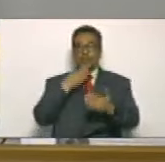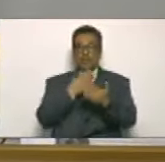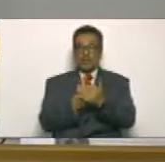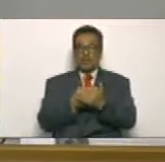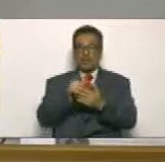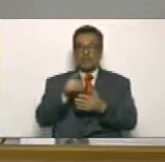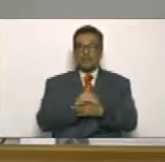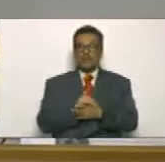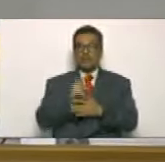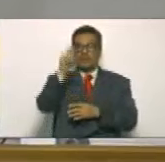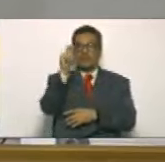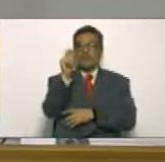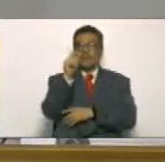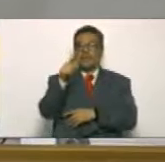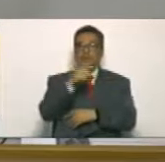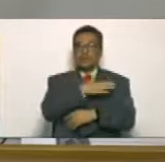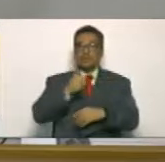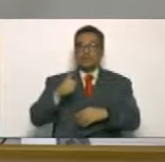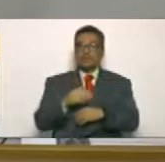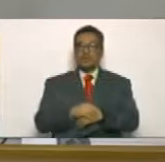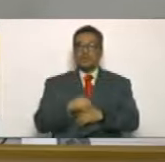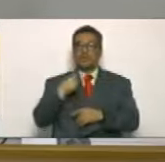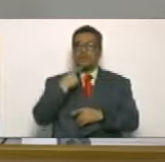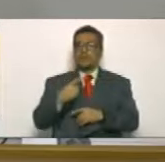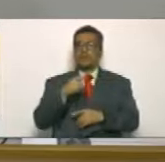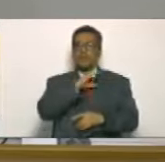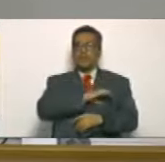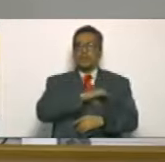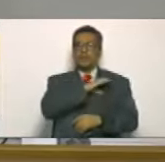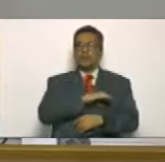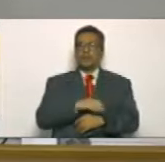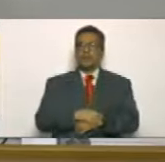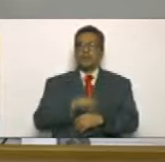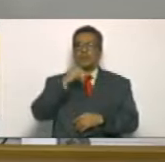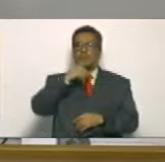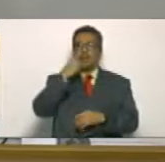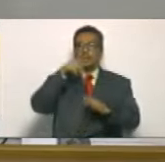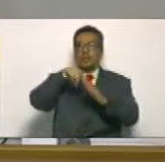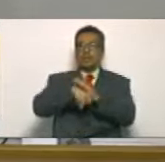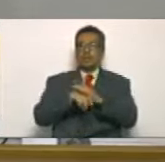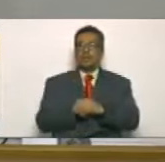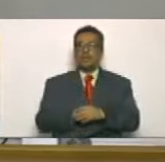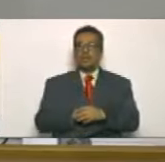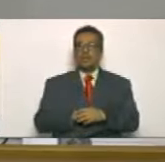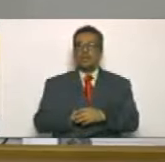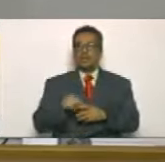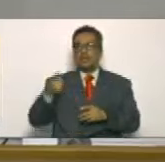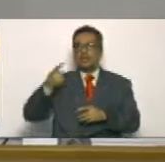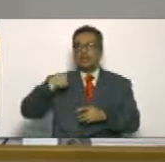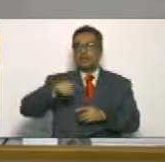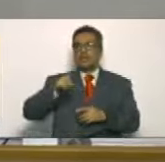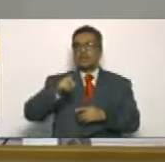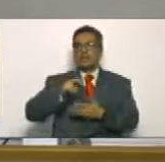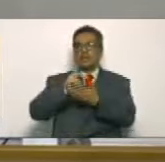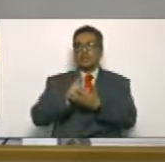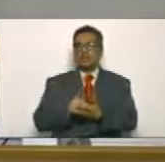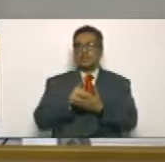Gracias, diputado. Quiero pedirle a la Comisión de Política Interior, que tiene